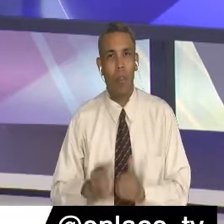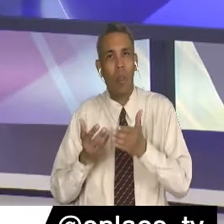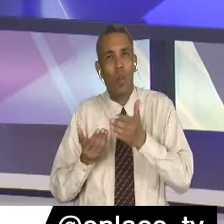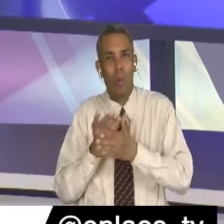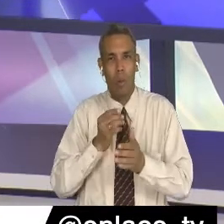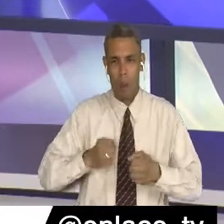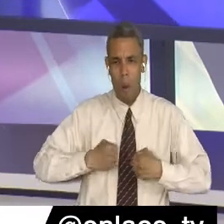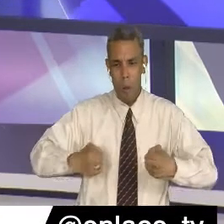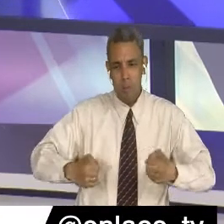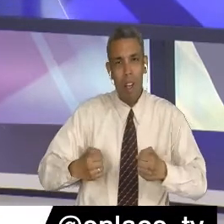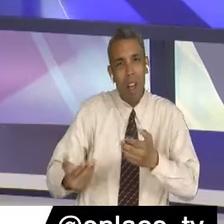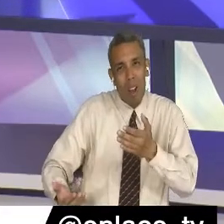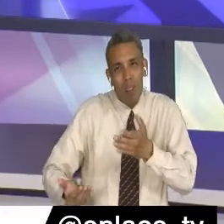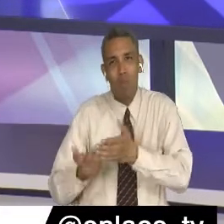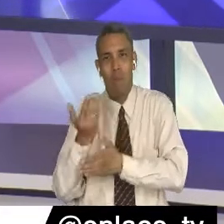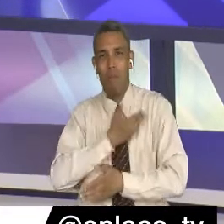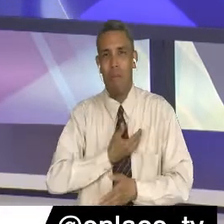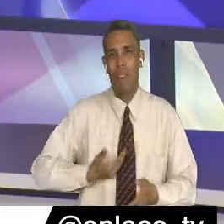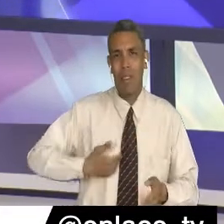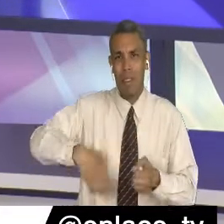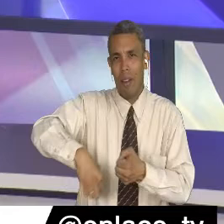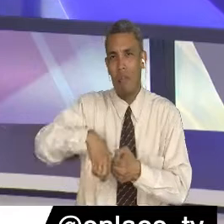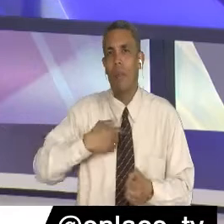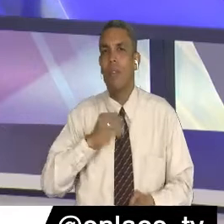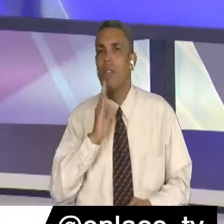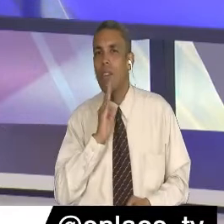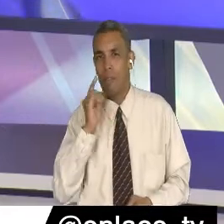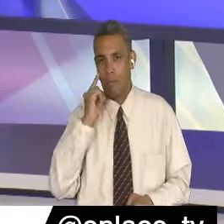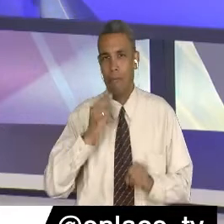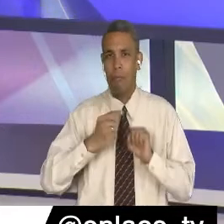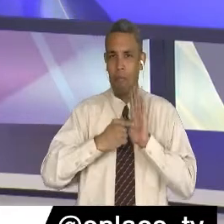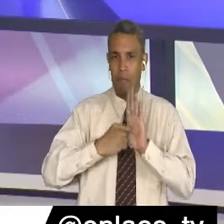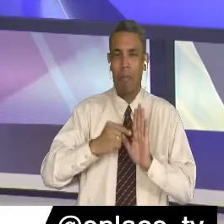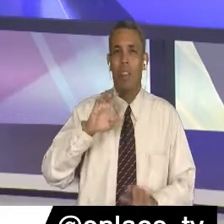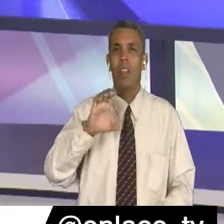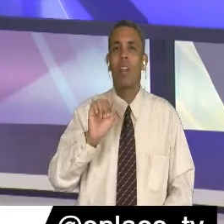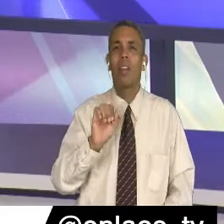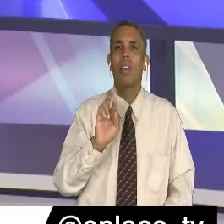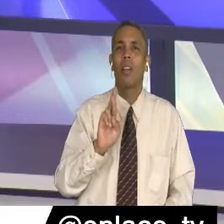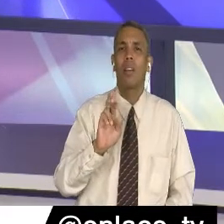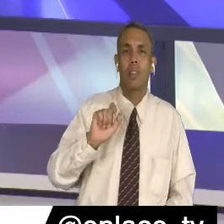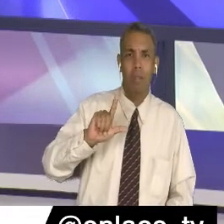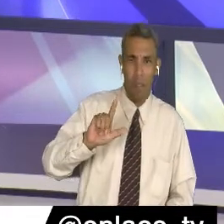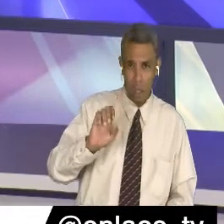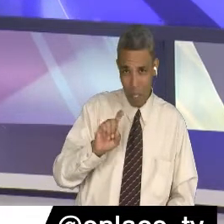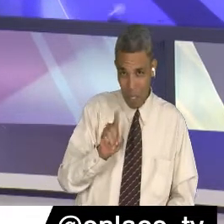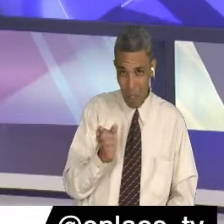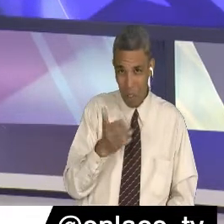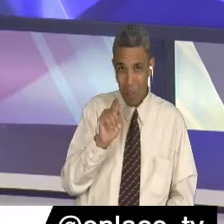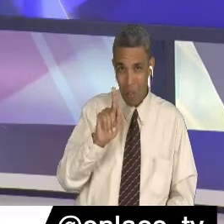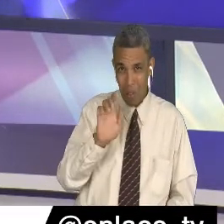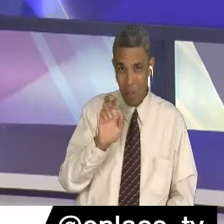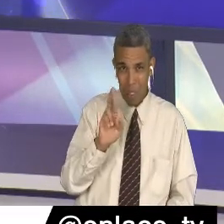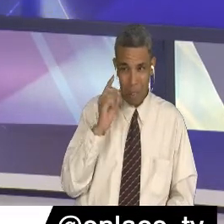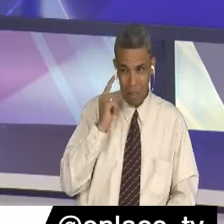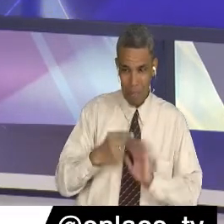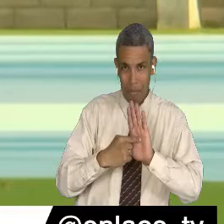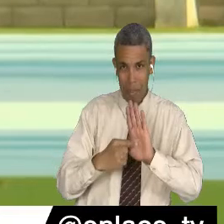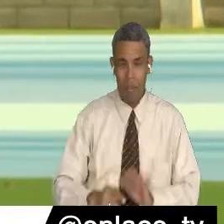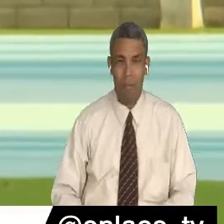Ferreira asume como nuevo presidente de la Alianza Petrolera. Ferreira asegura que tiene nuevos retos y expectativas para la máquina